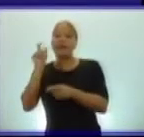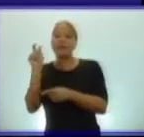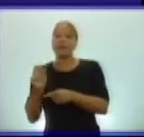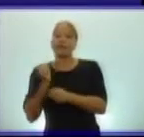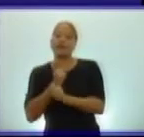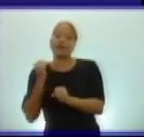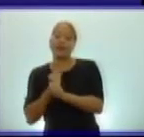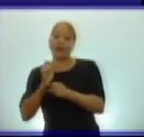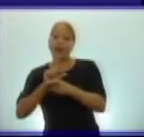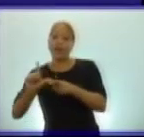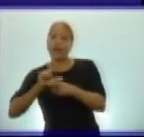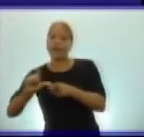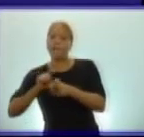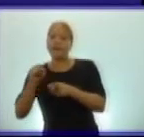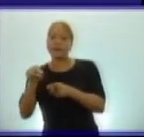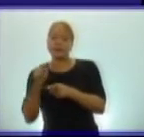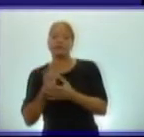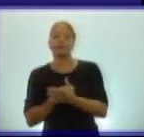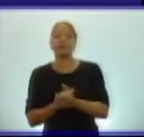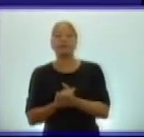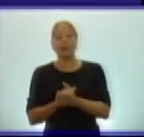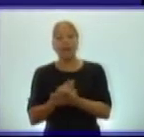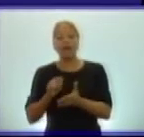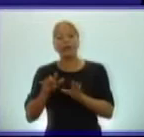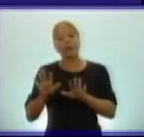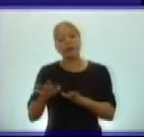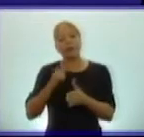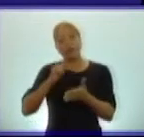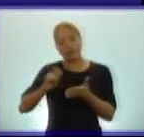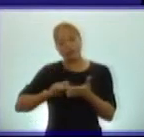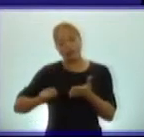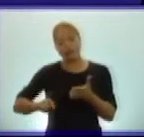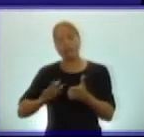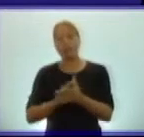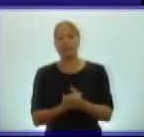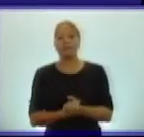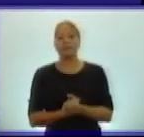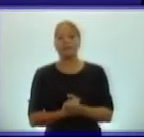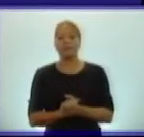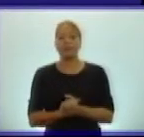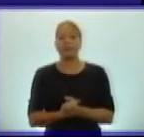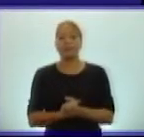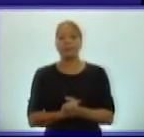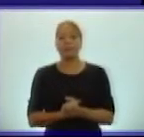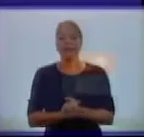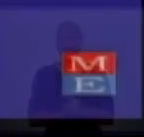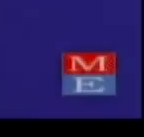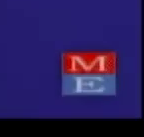ustedes noten esta actividad para que puedan responderla posteriormente.